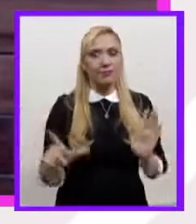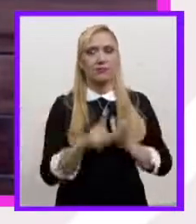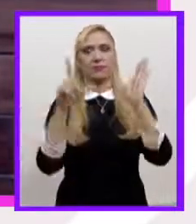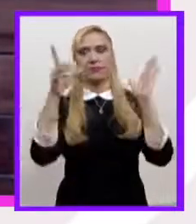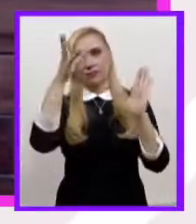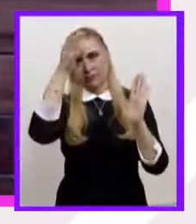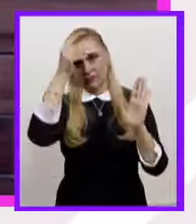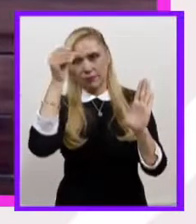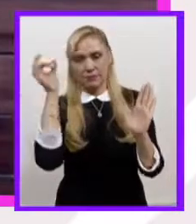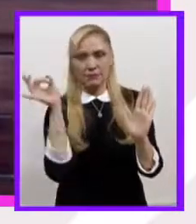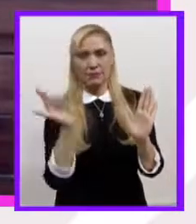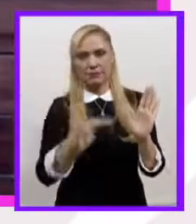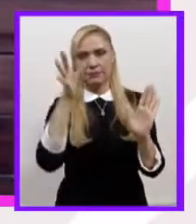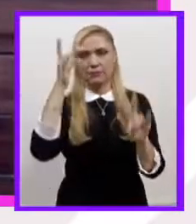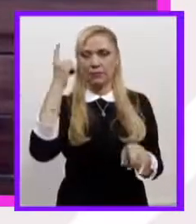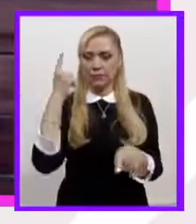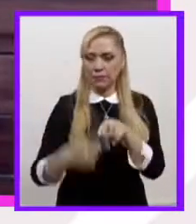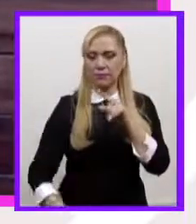prevenir y